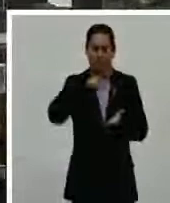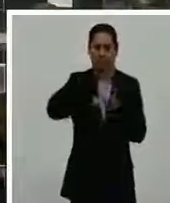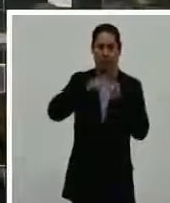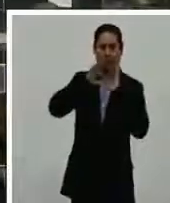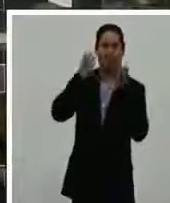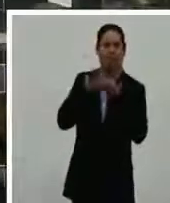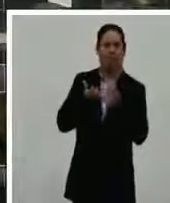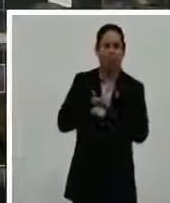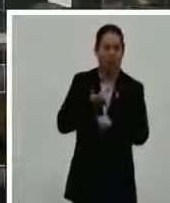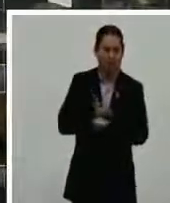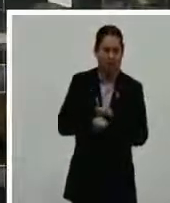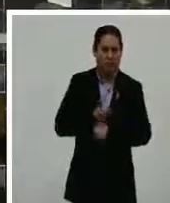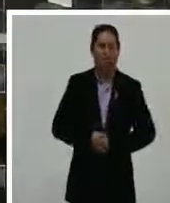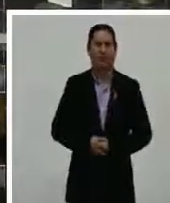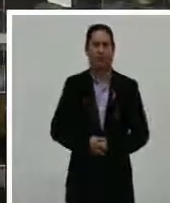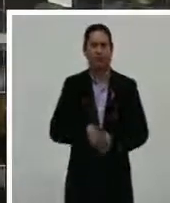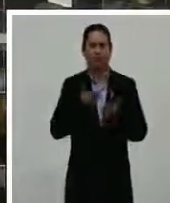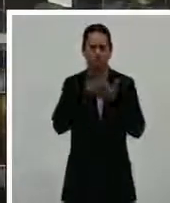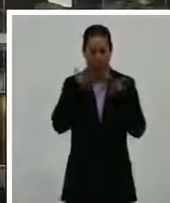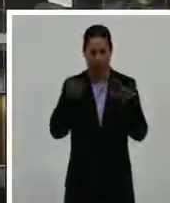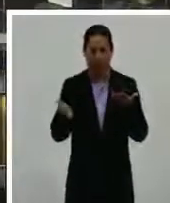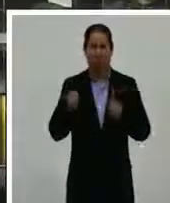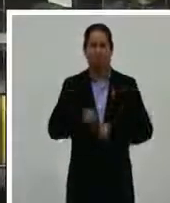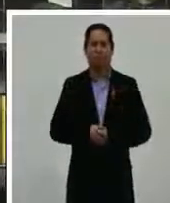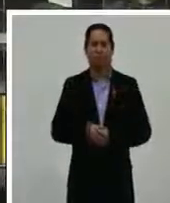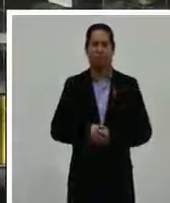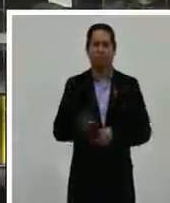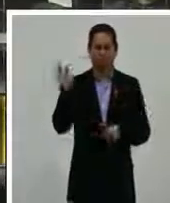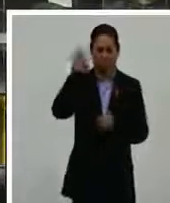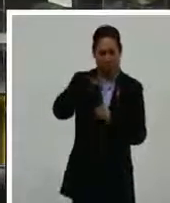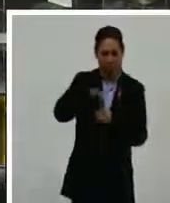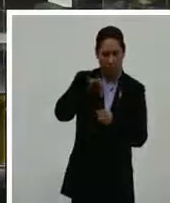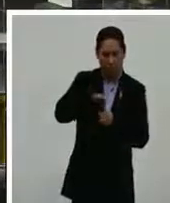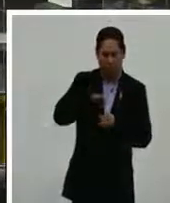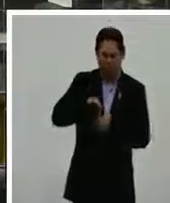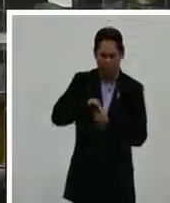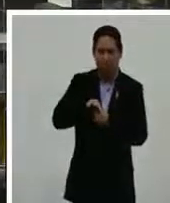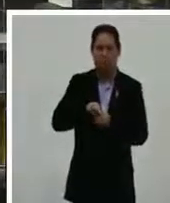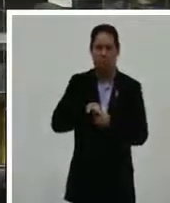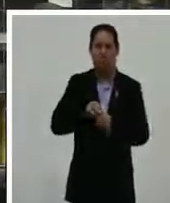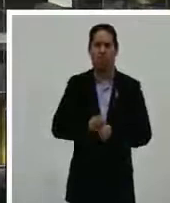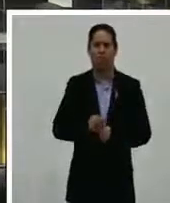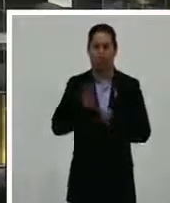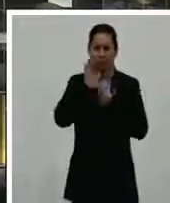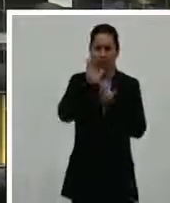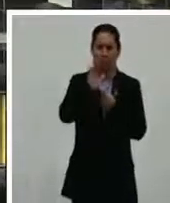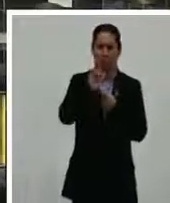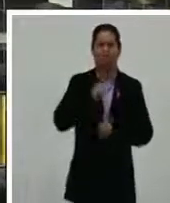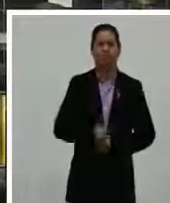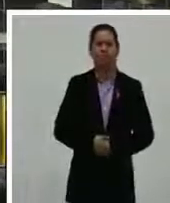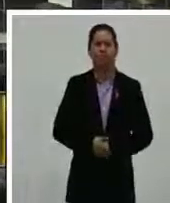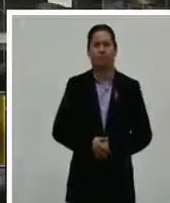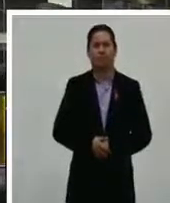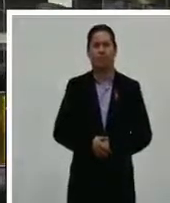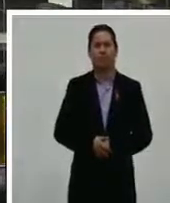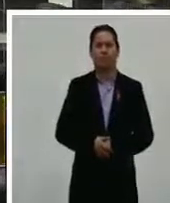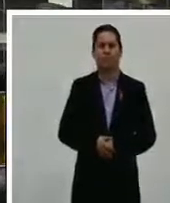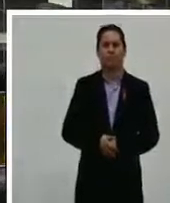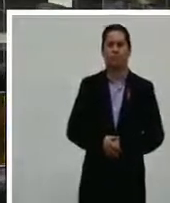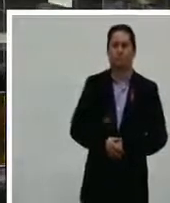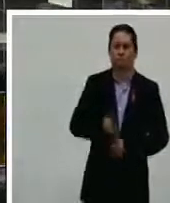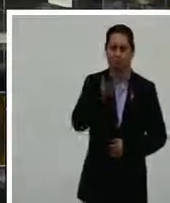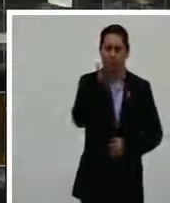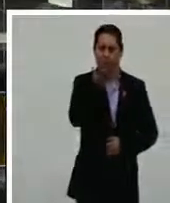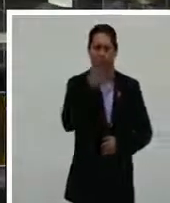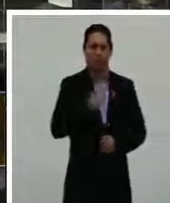interior de este propio poder legislativo procederemos a someter a votación nominal el dictamen presentado por lo que